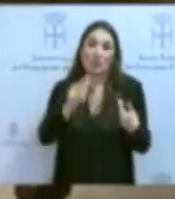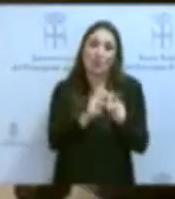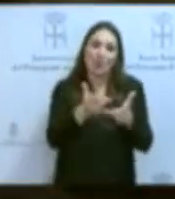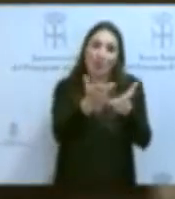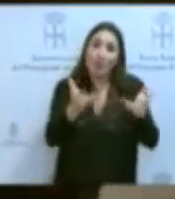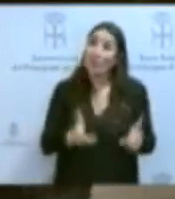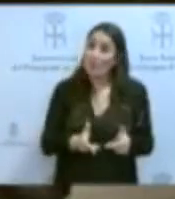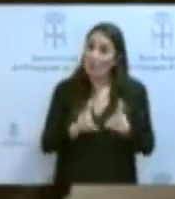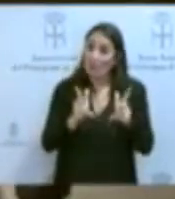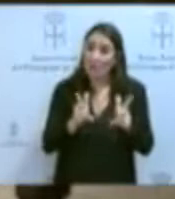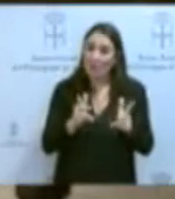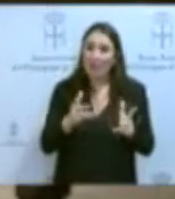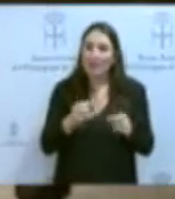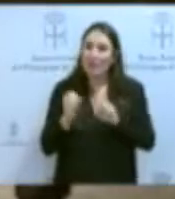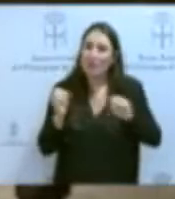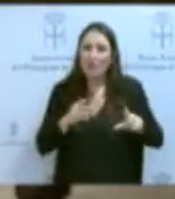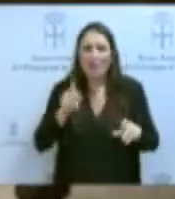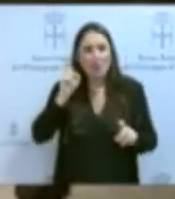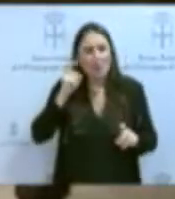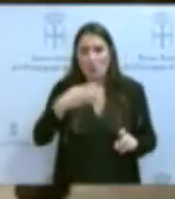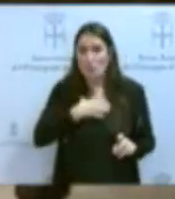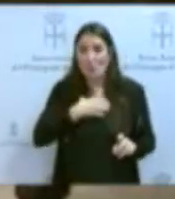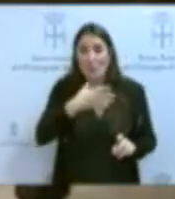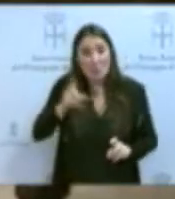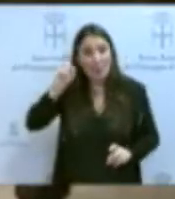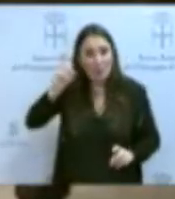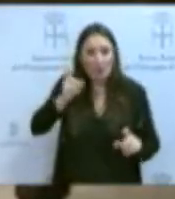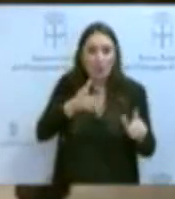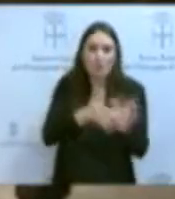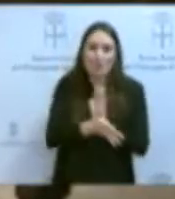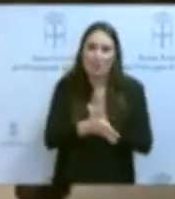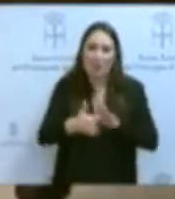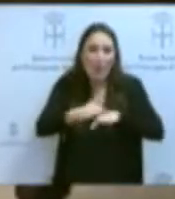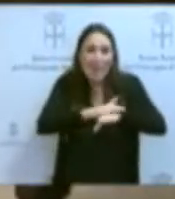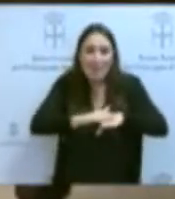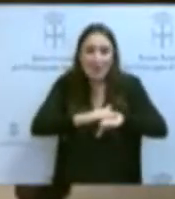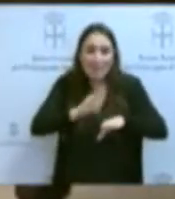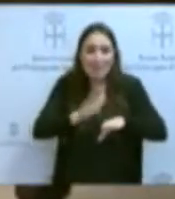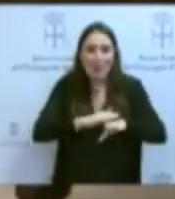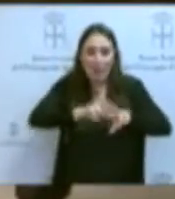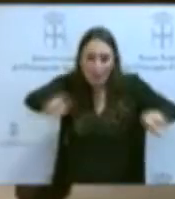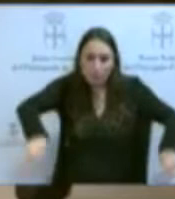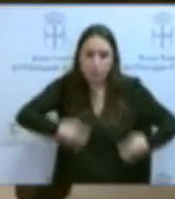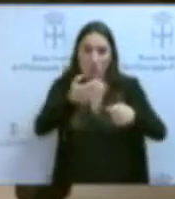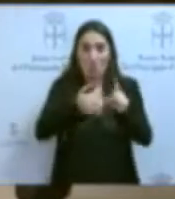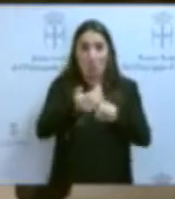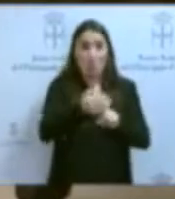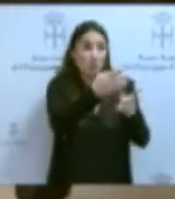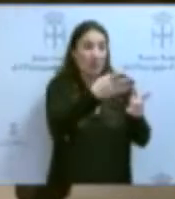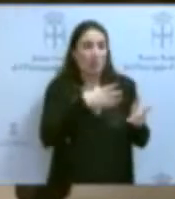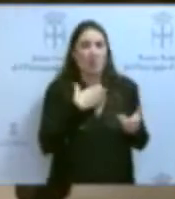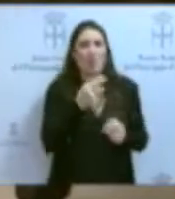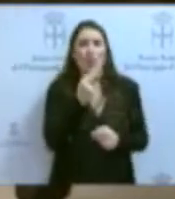que a lo único que no podía renunciar era a la educación, porque la educación es la antesala para cualquier utopía reformista. Ustedes pueden fracasar en su promesa de crear